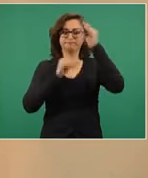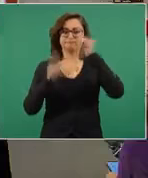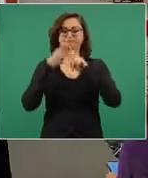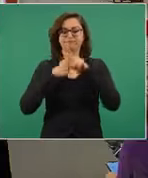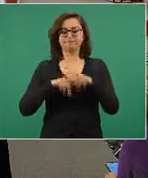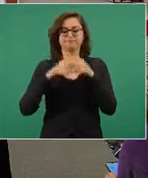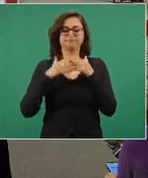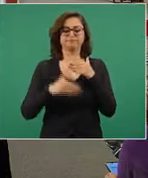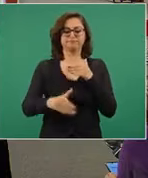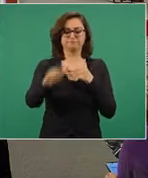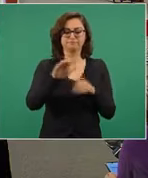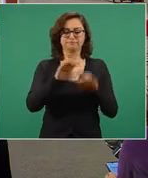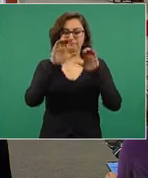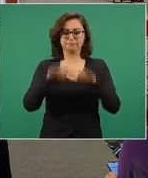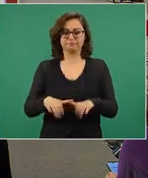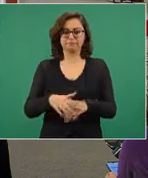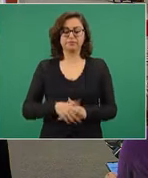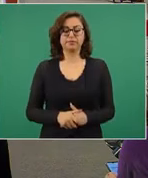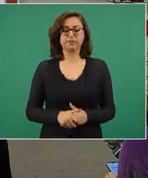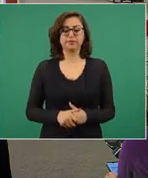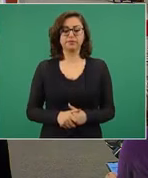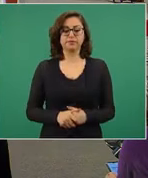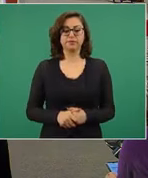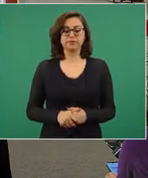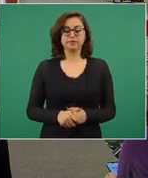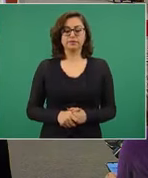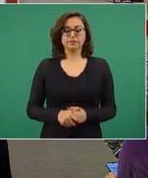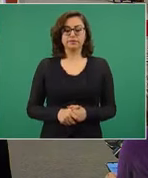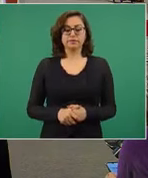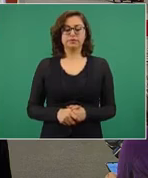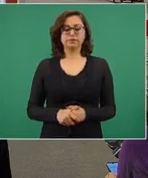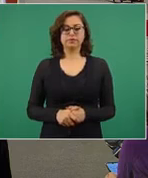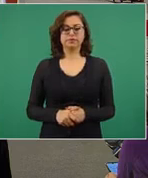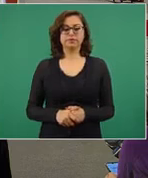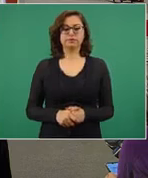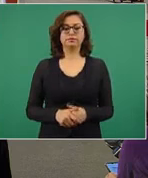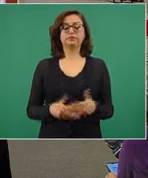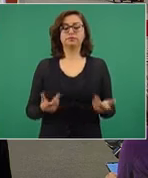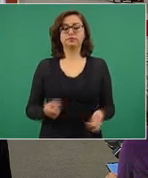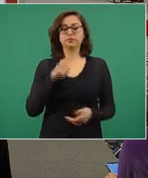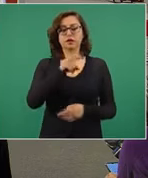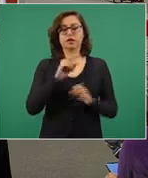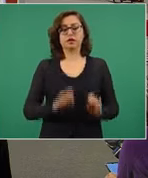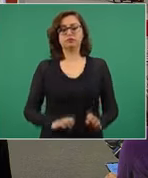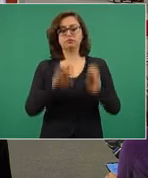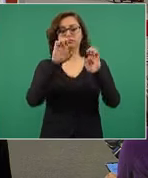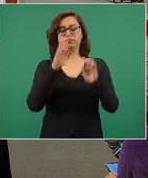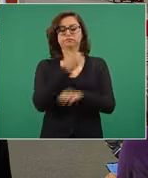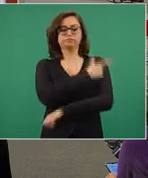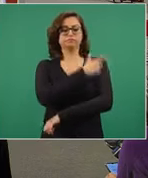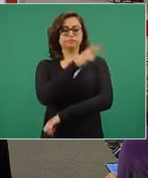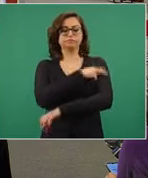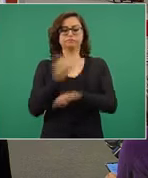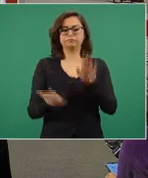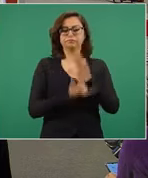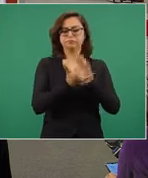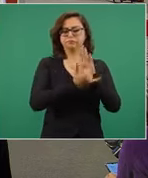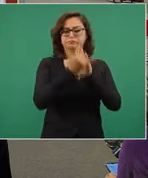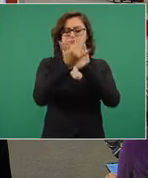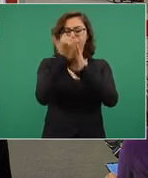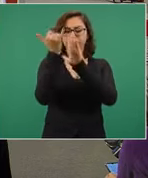ingreso. Adelante. Por lo que respecta a cuarteles avanzados de la Guardia Nacional, vemos aquí en